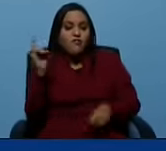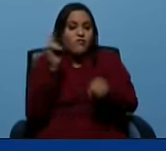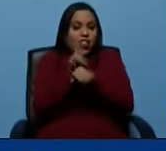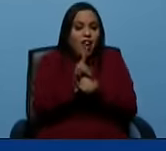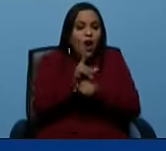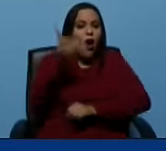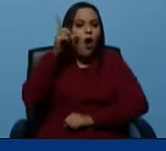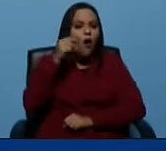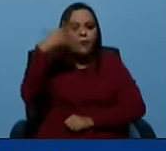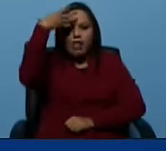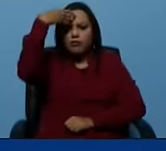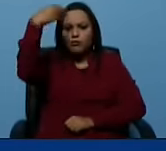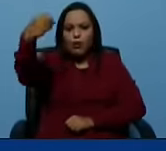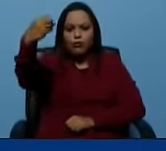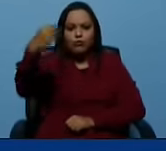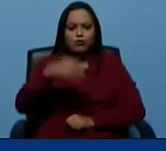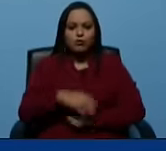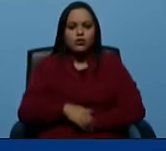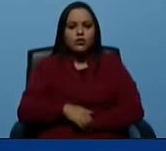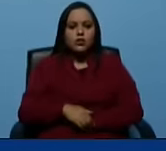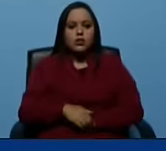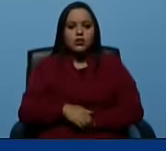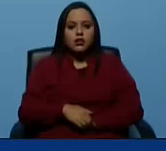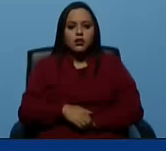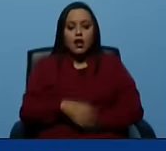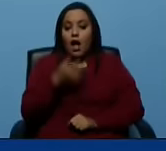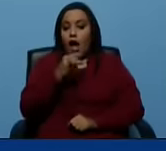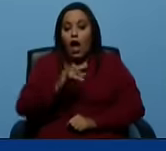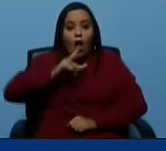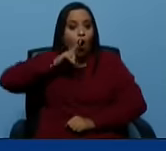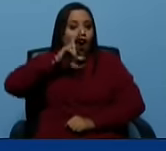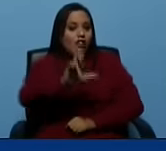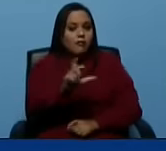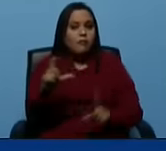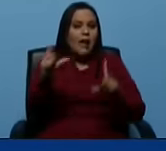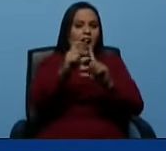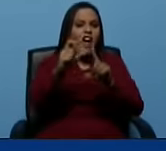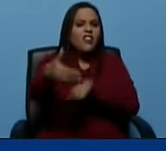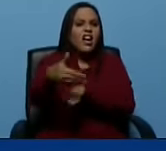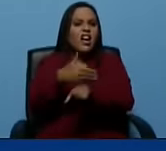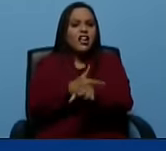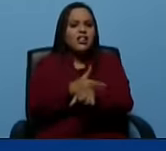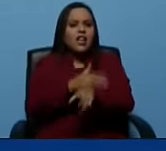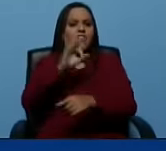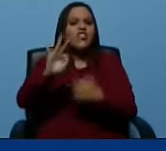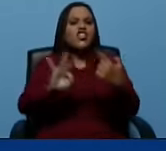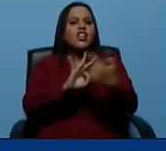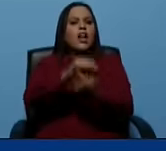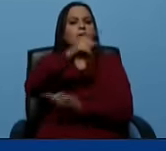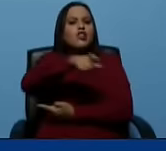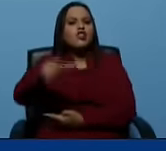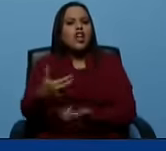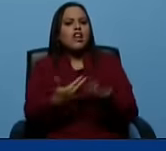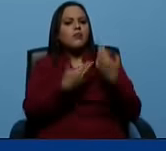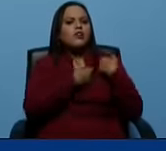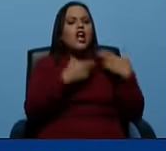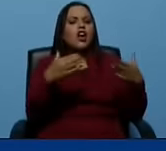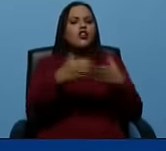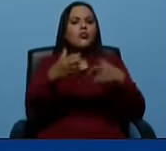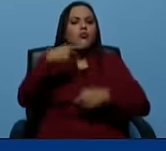González Urrutia. Y es escandalosa las declaraciones de sus tres representantes, sus tres